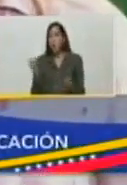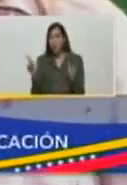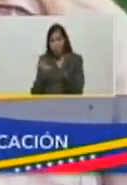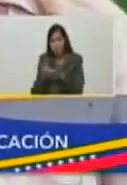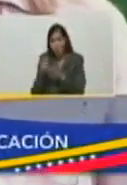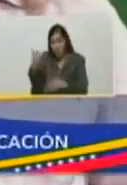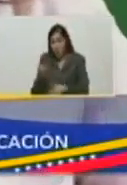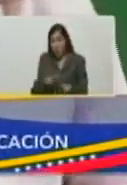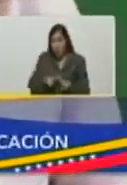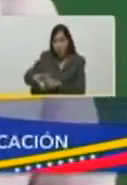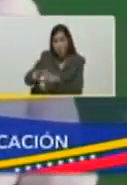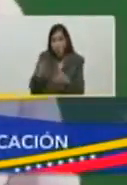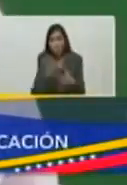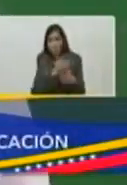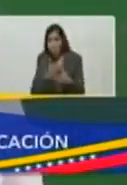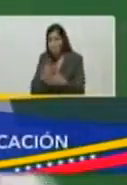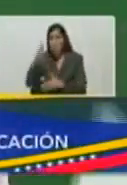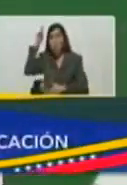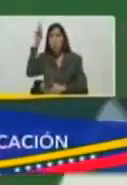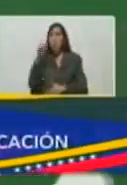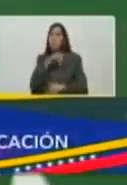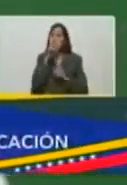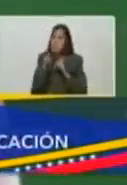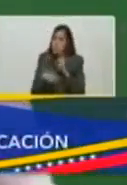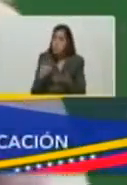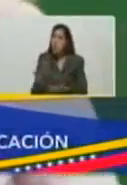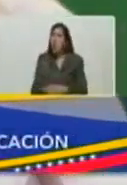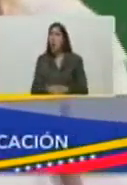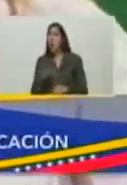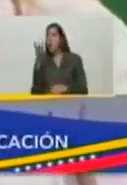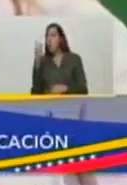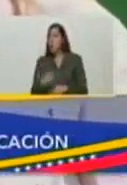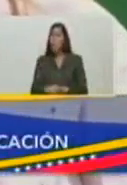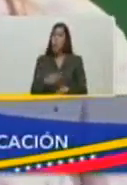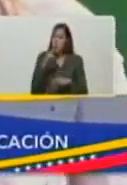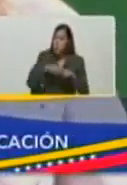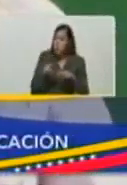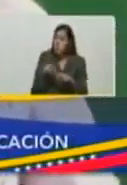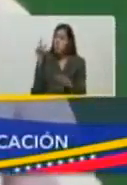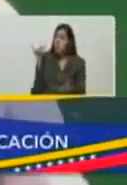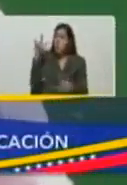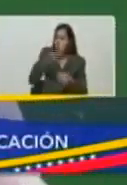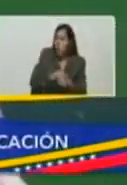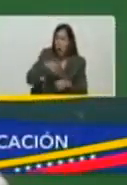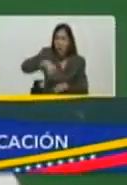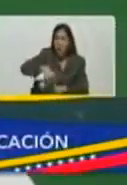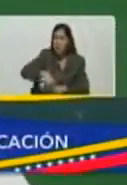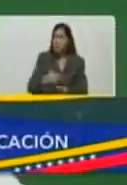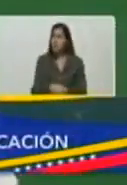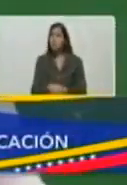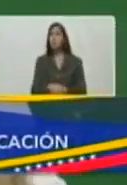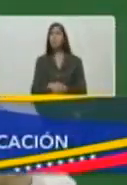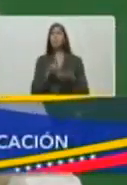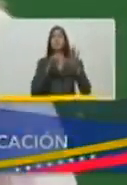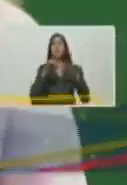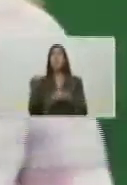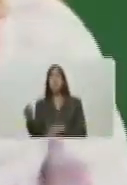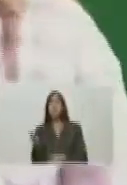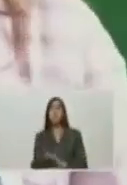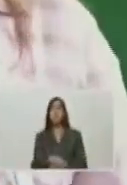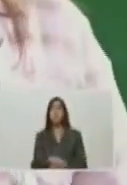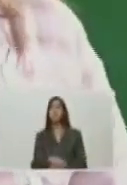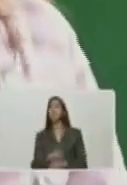Y estuve allí compartiendo con los maestros y le preguntaba, ¿cuántos niños faltaron en esta semana? Me dijeron, 60 niños. Yo le dije, bueno,